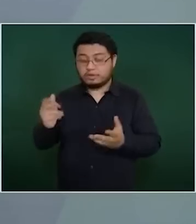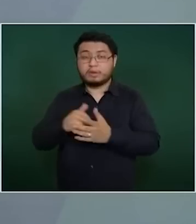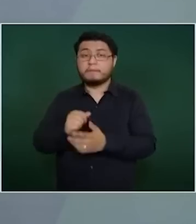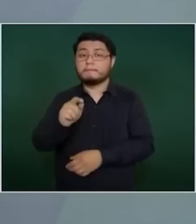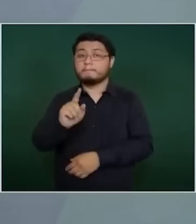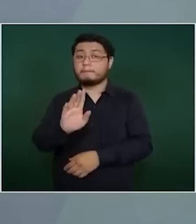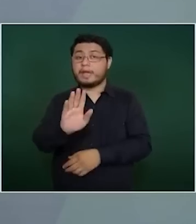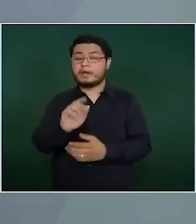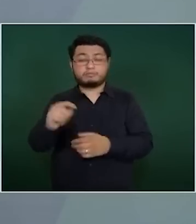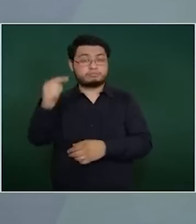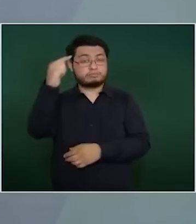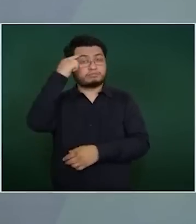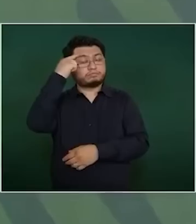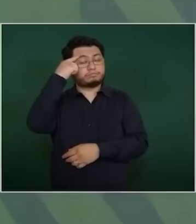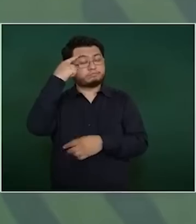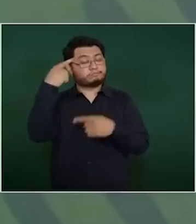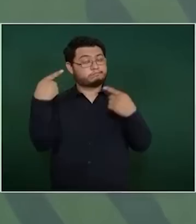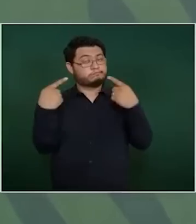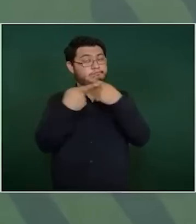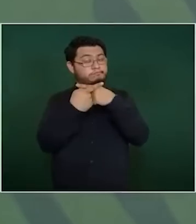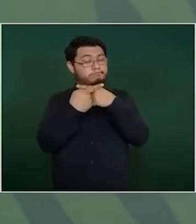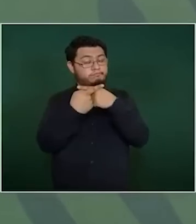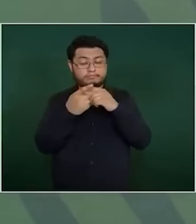somos distintos.